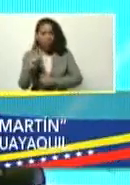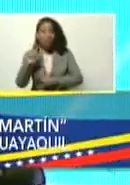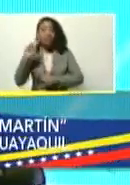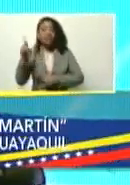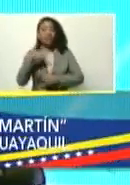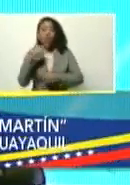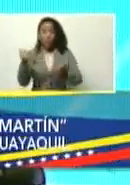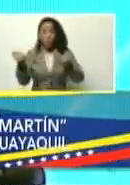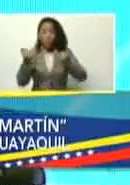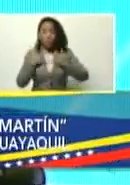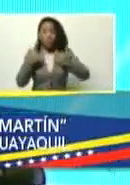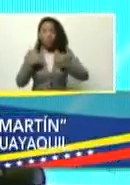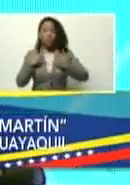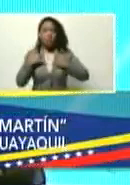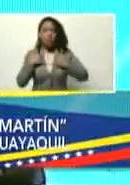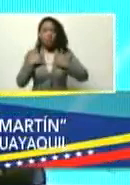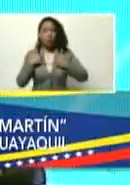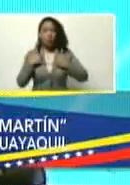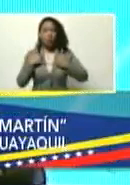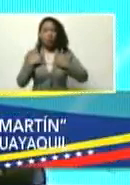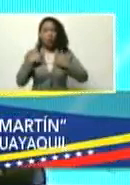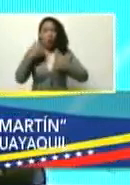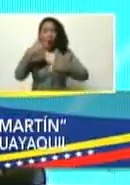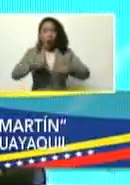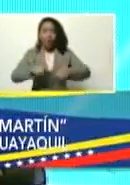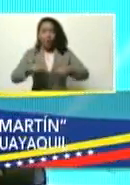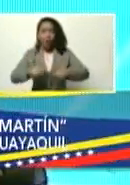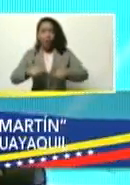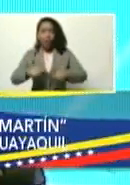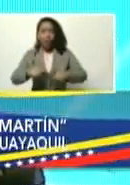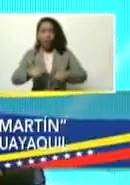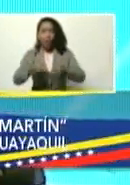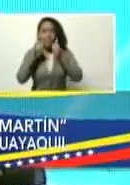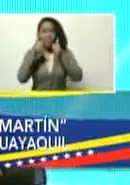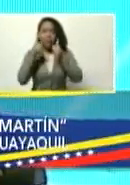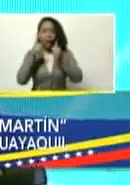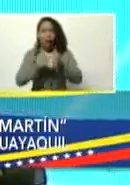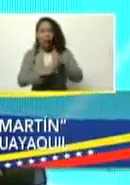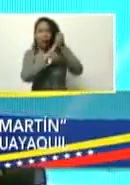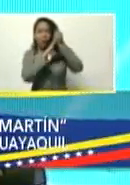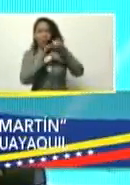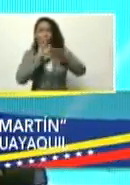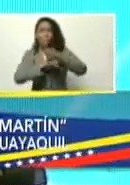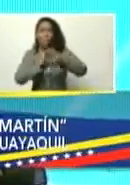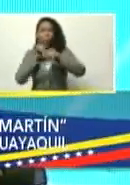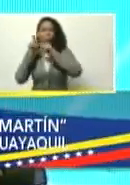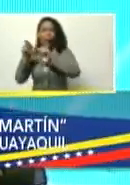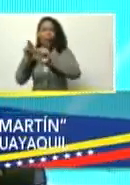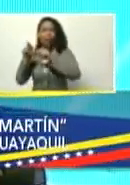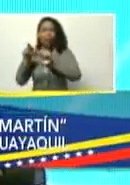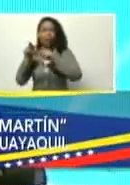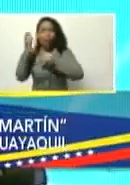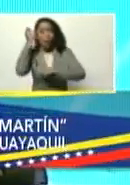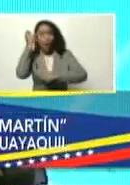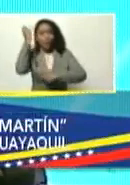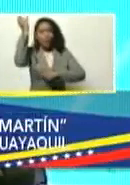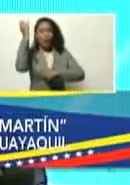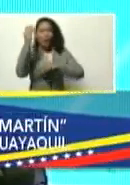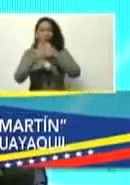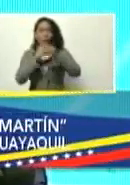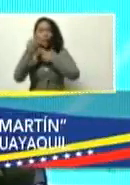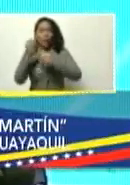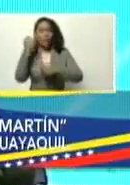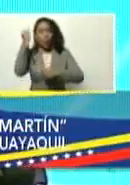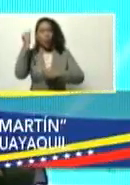por efectos sensibles y esfuerzos bien dirigidos. Por ello, la creación de UNASUR y la creación